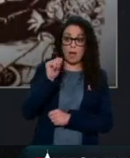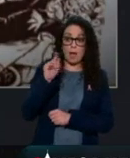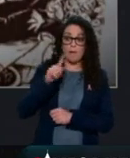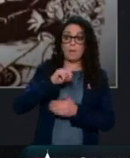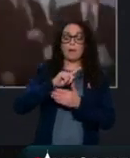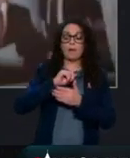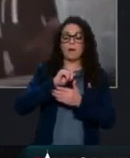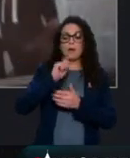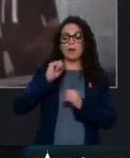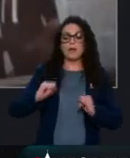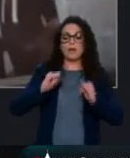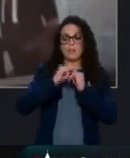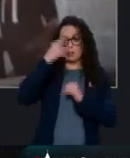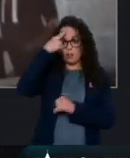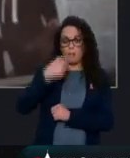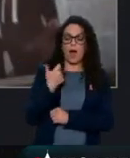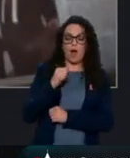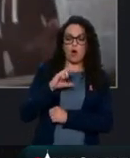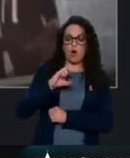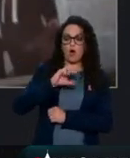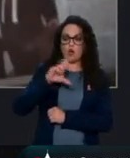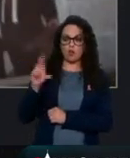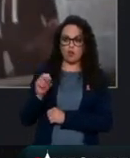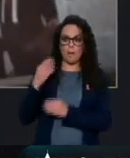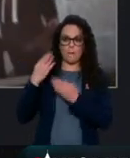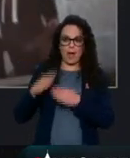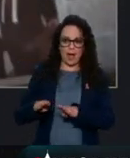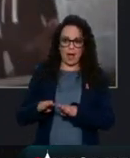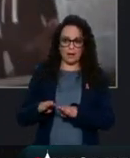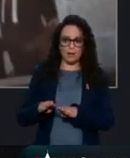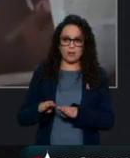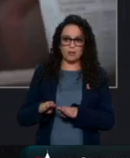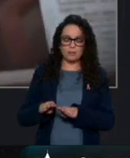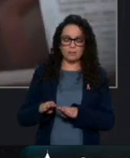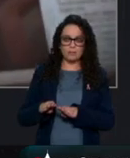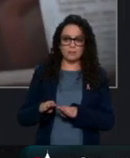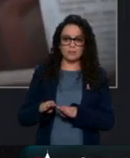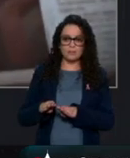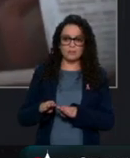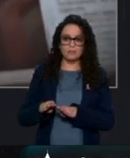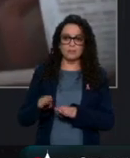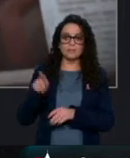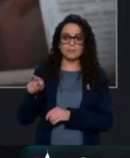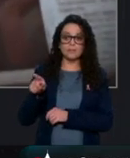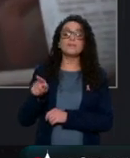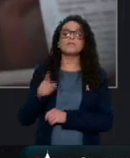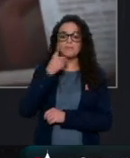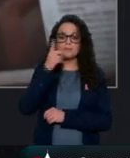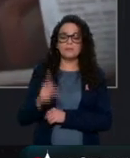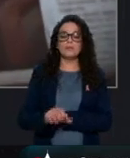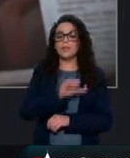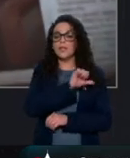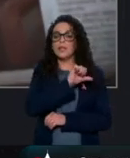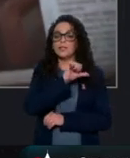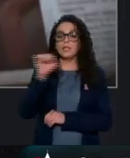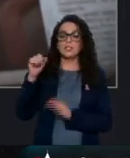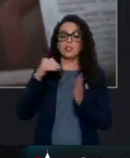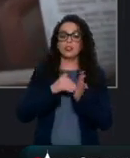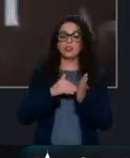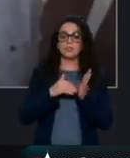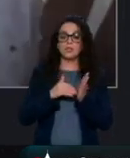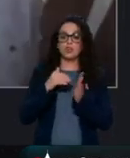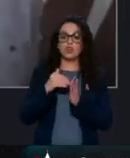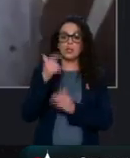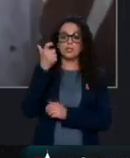Instituto para la Protección del Ahorro Bancario, que surgió como un sucesor del FOBAPROA, era de 600,000 millones de